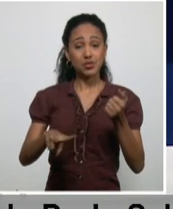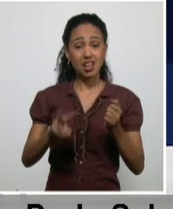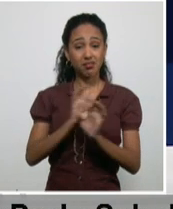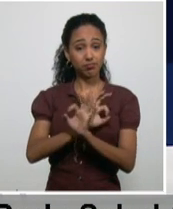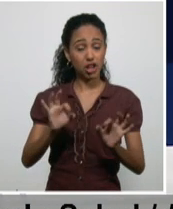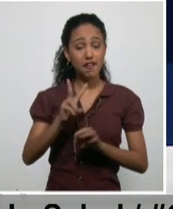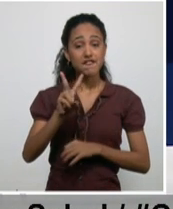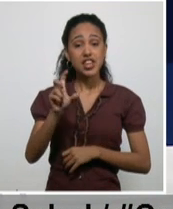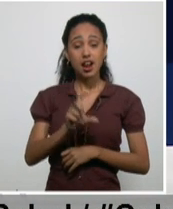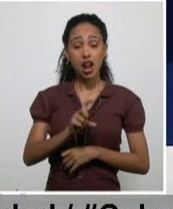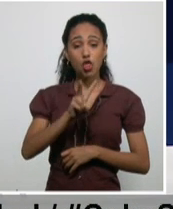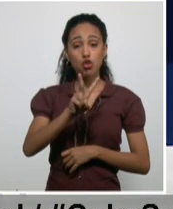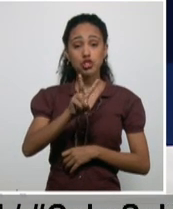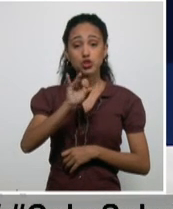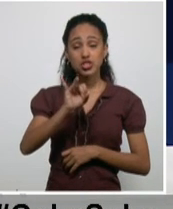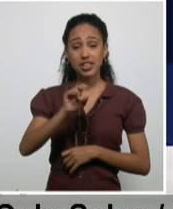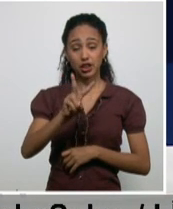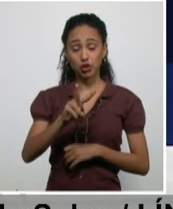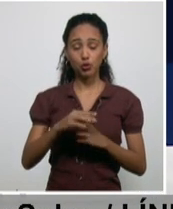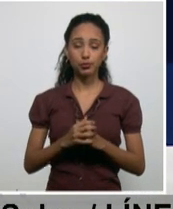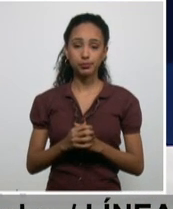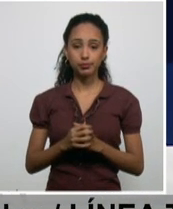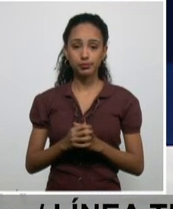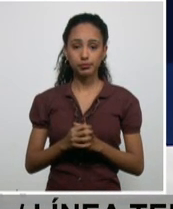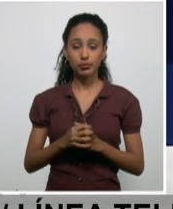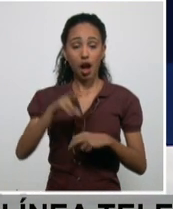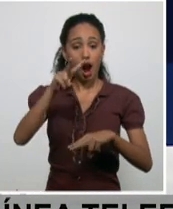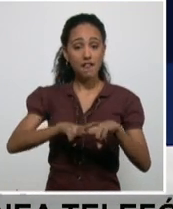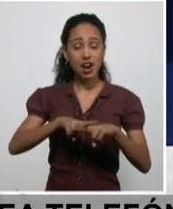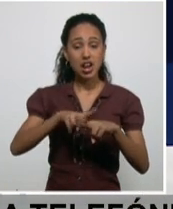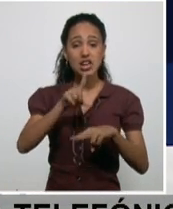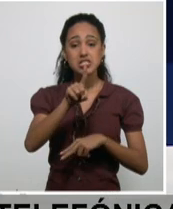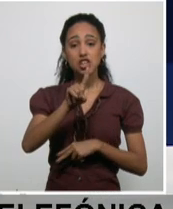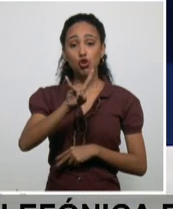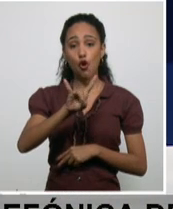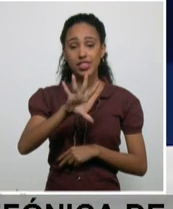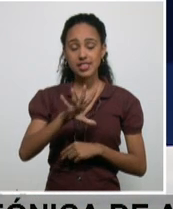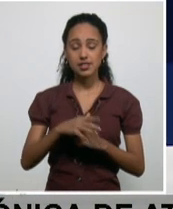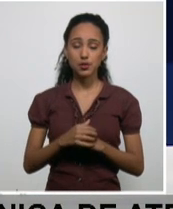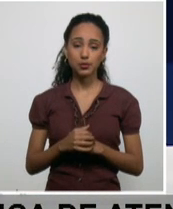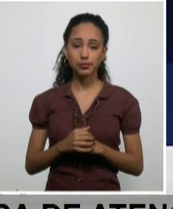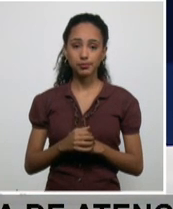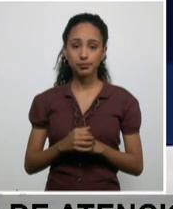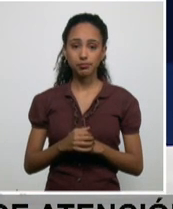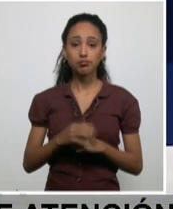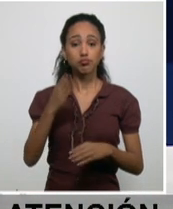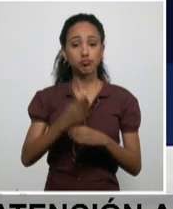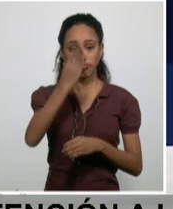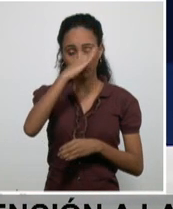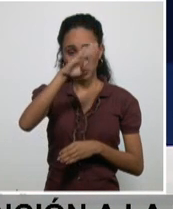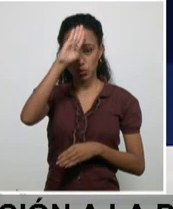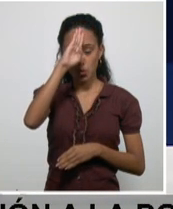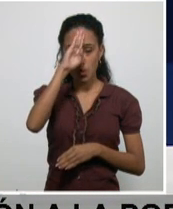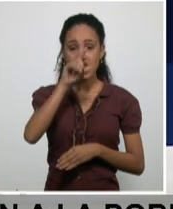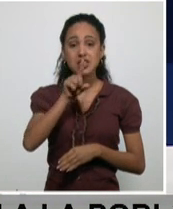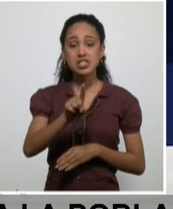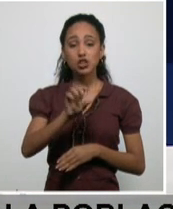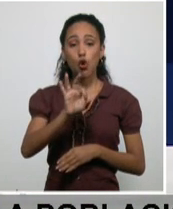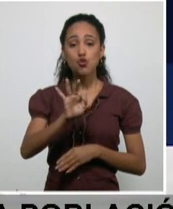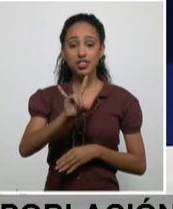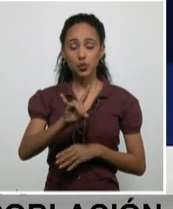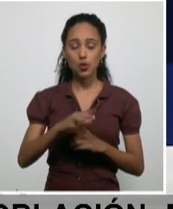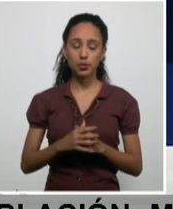Villa Clara 272, el de La Habana 195, el de Santiago de Cuba